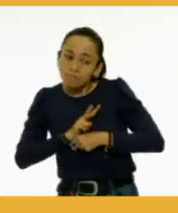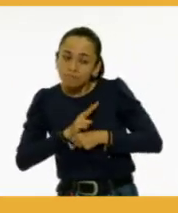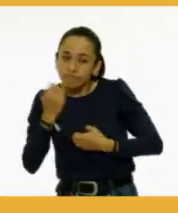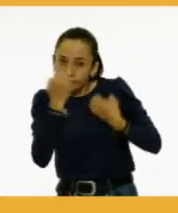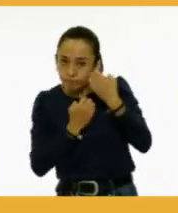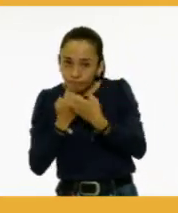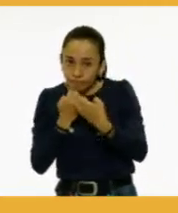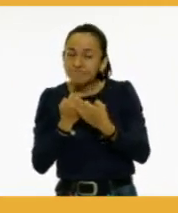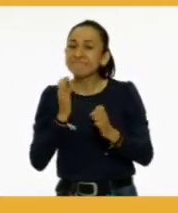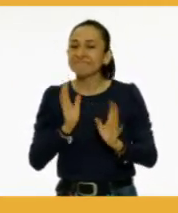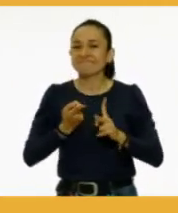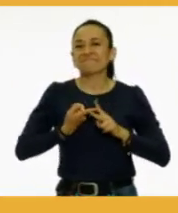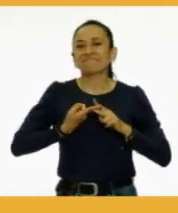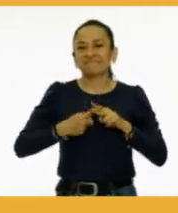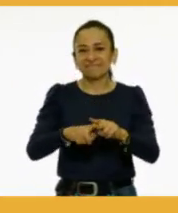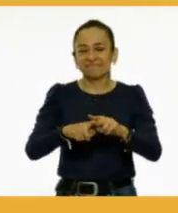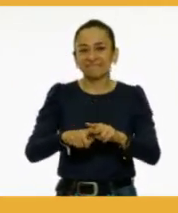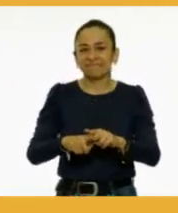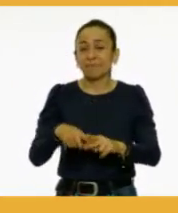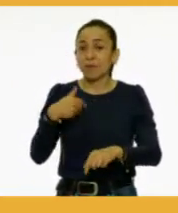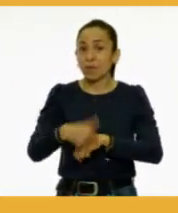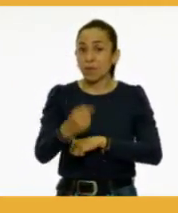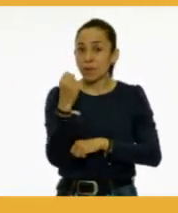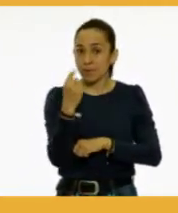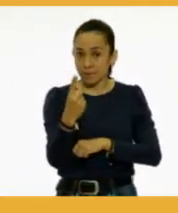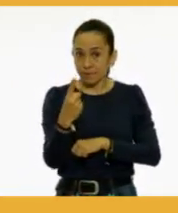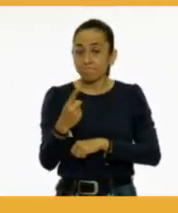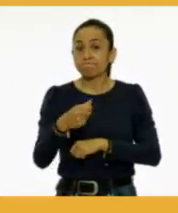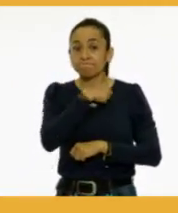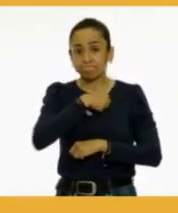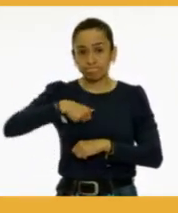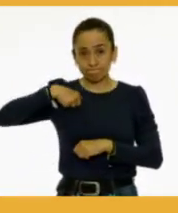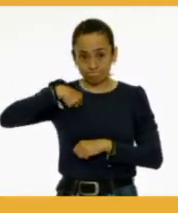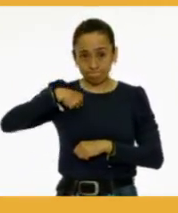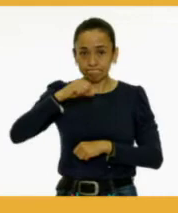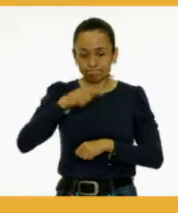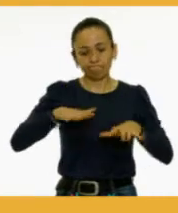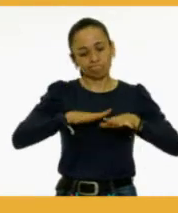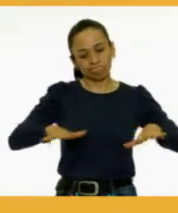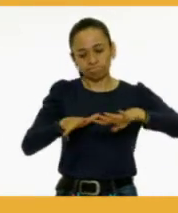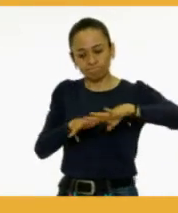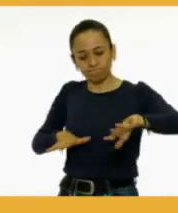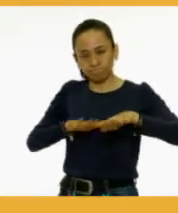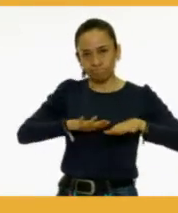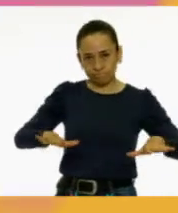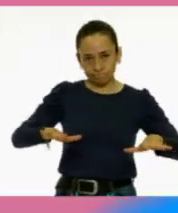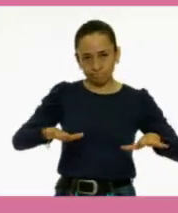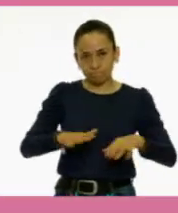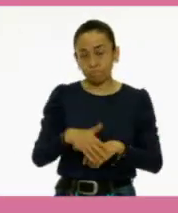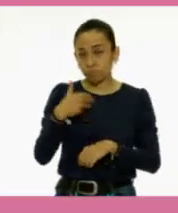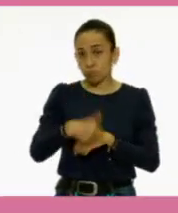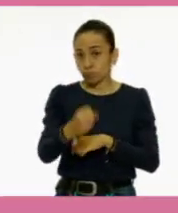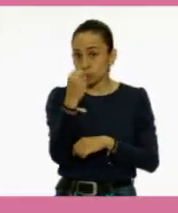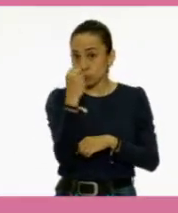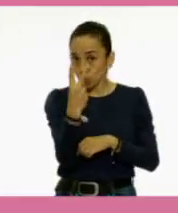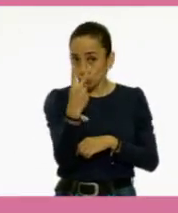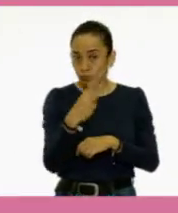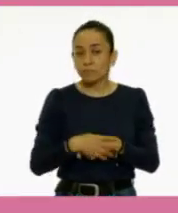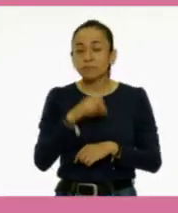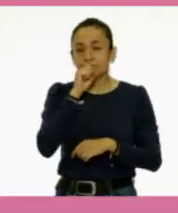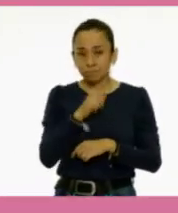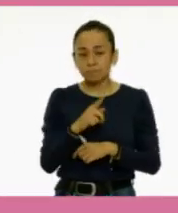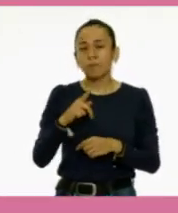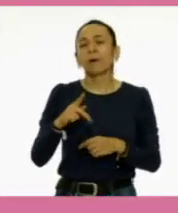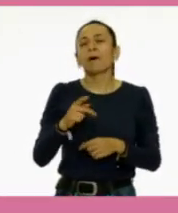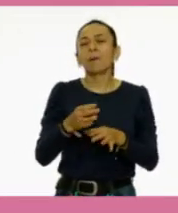¡Empecemos! 1. Estira la playera a lo largo y a lo ancho. 2. Marca con